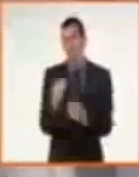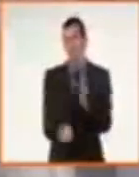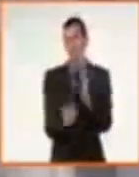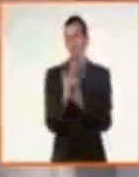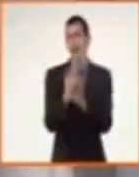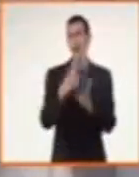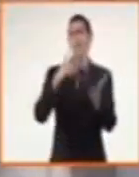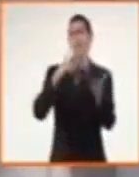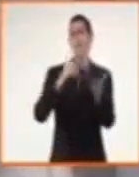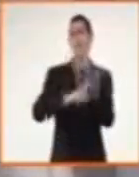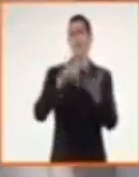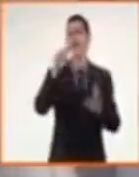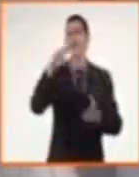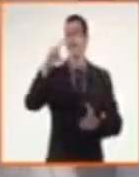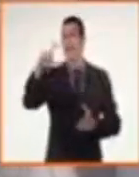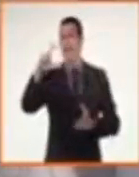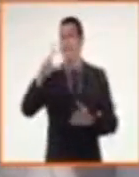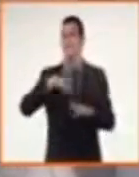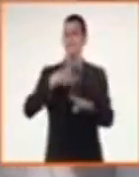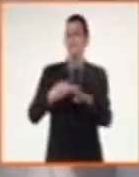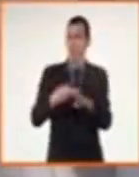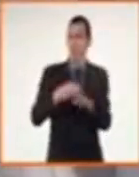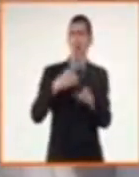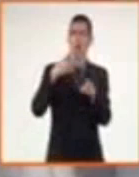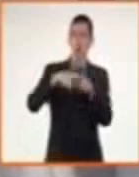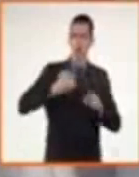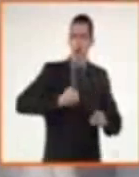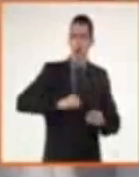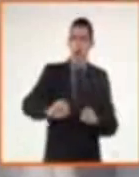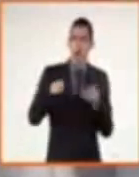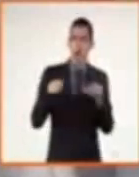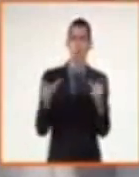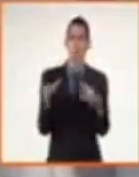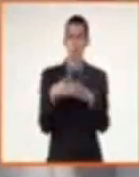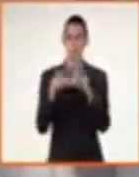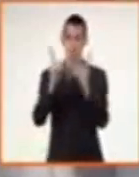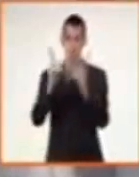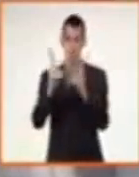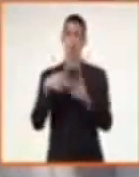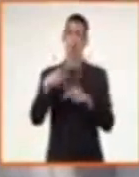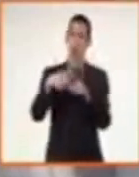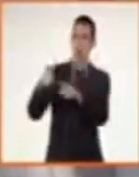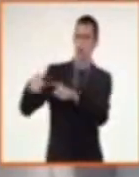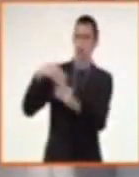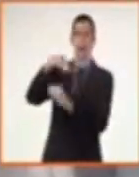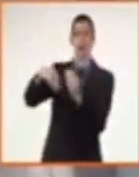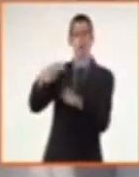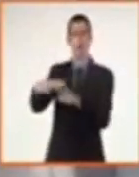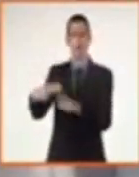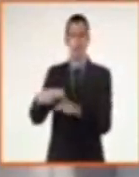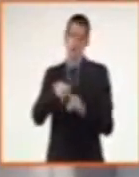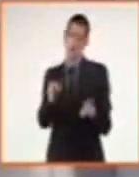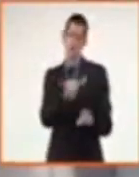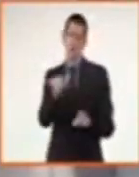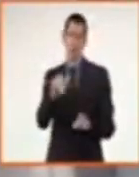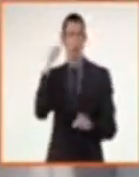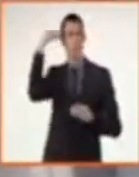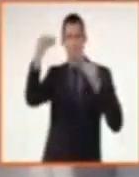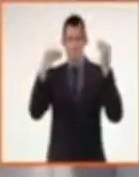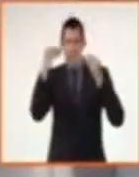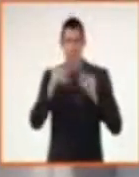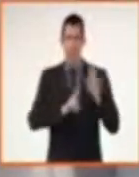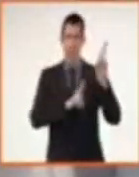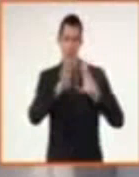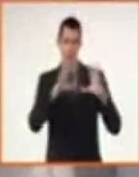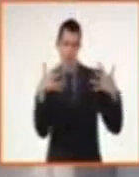de los auténticos, y así van creciendo partidos que en definitiva no ponían bajo, es decir, en